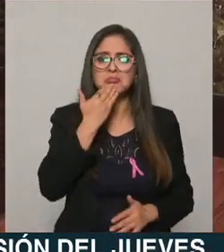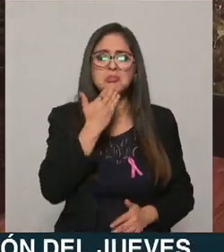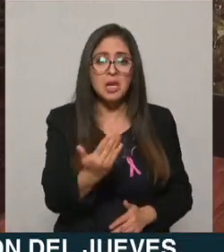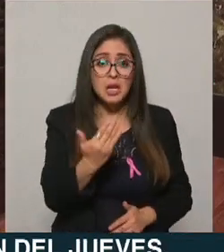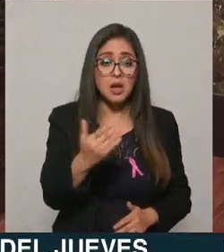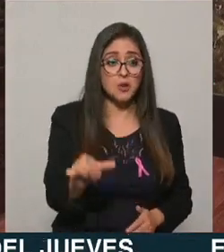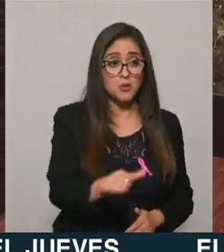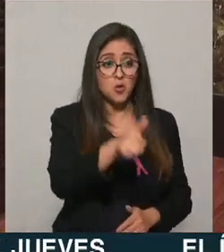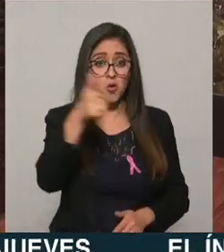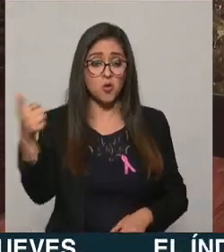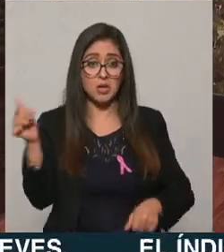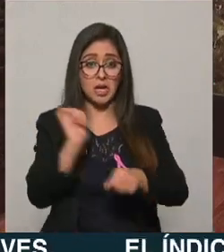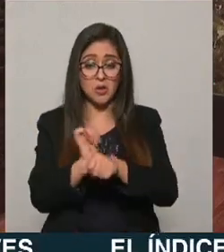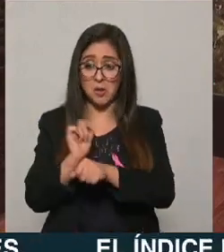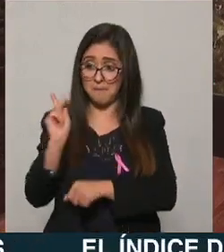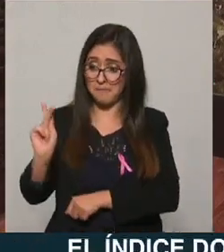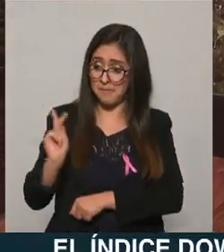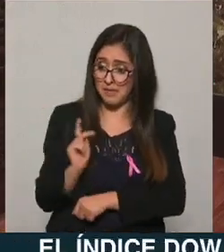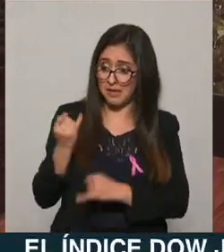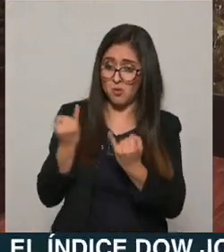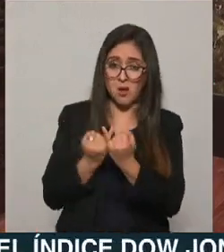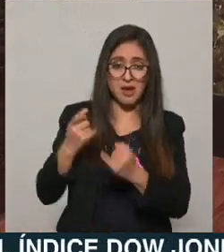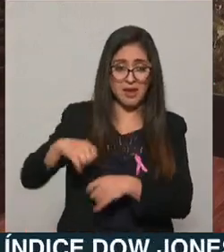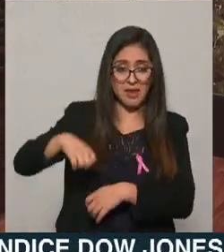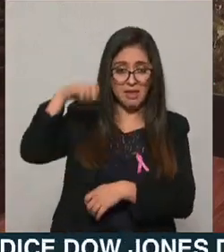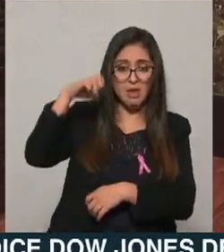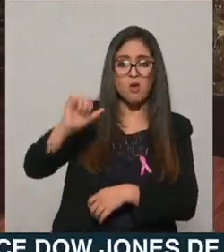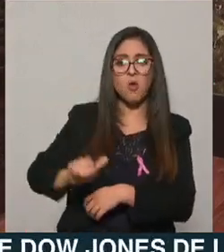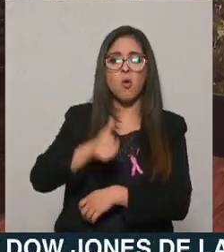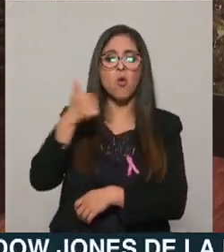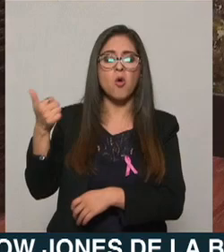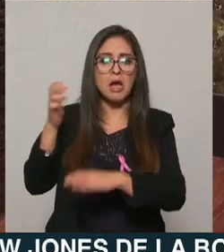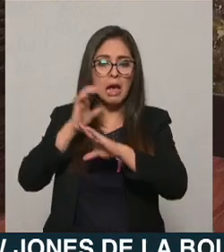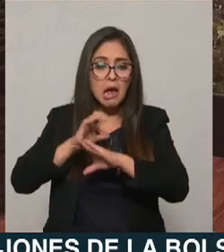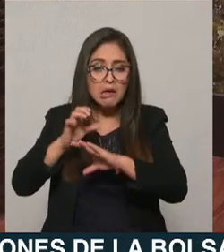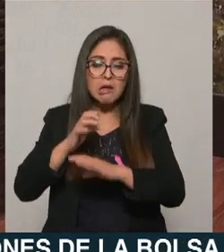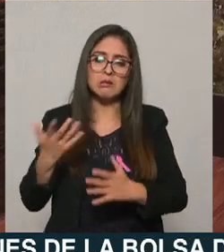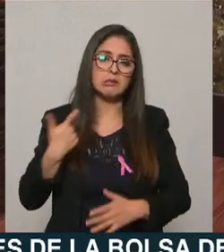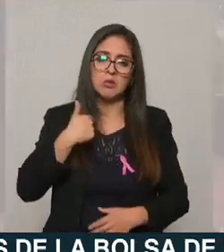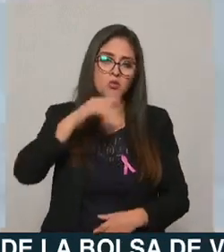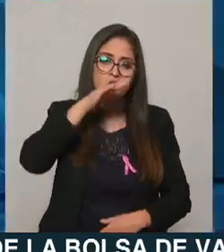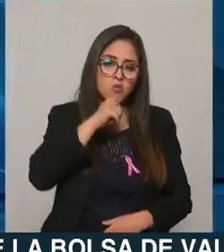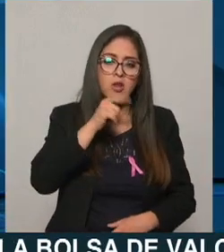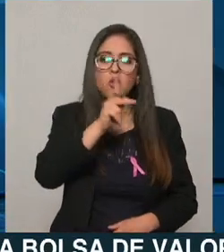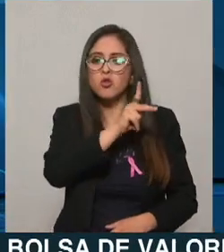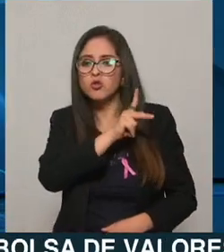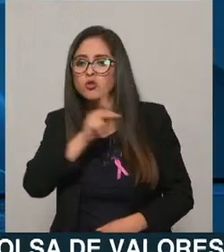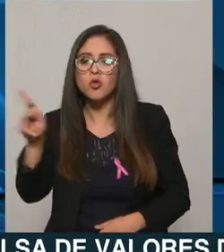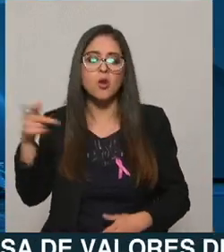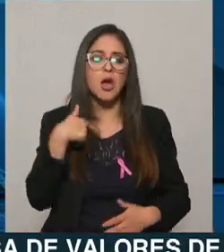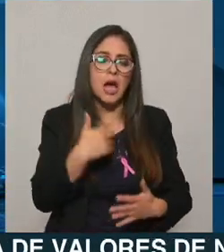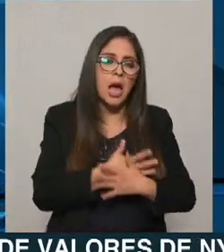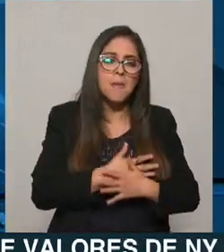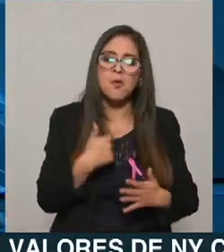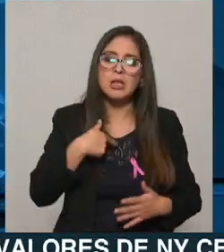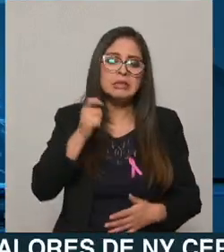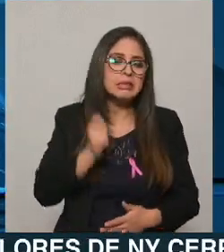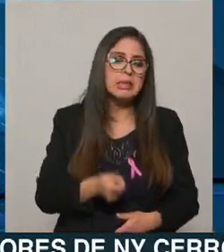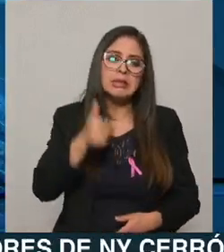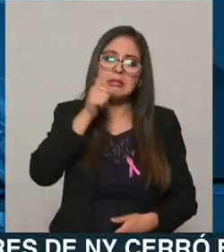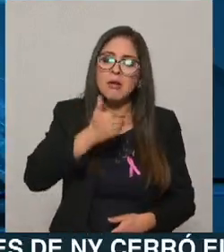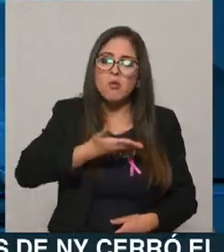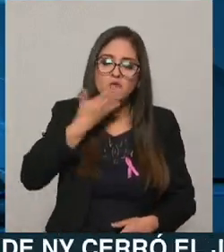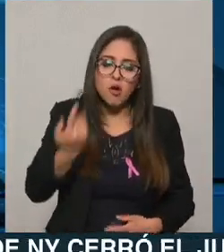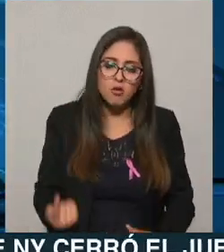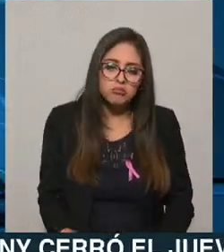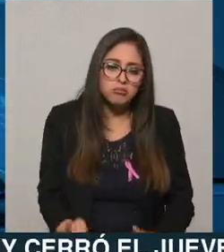había otros actores de mi edad o otros cantantes de mi edad, no puedo decir nombres, aunque a todos los amo porque todos crecimos juntos, que